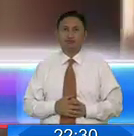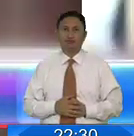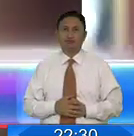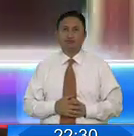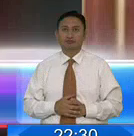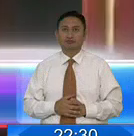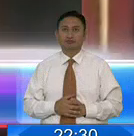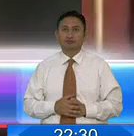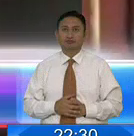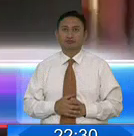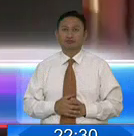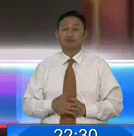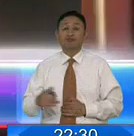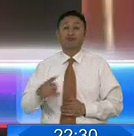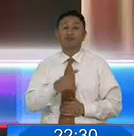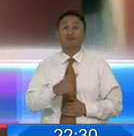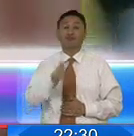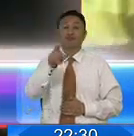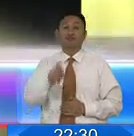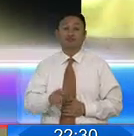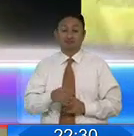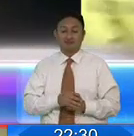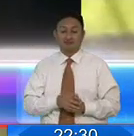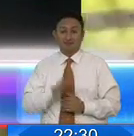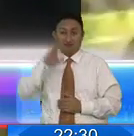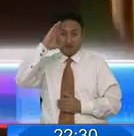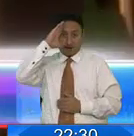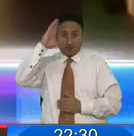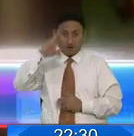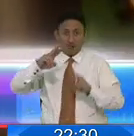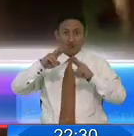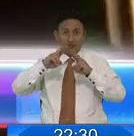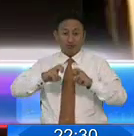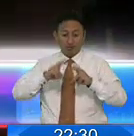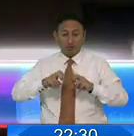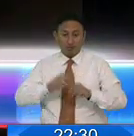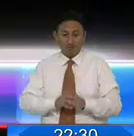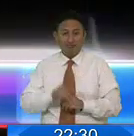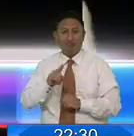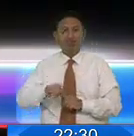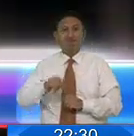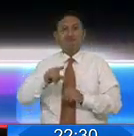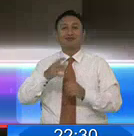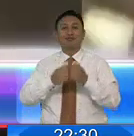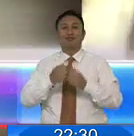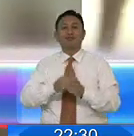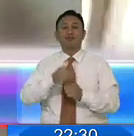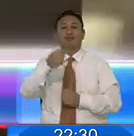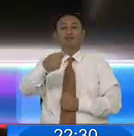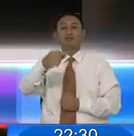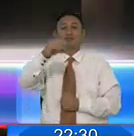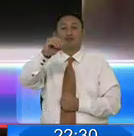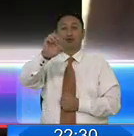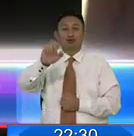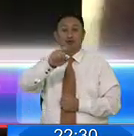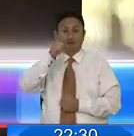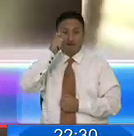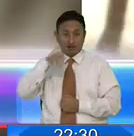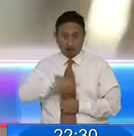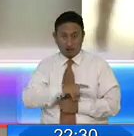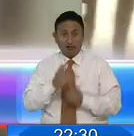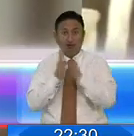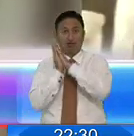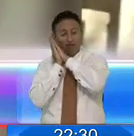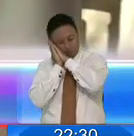al supuesto pornógrafo agentes de la unidad de investigación de delitos tecnológicos y fiscalía les sorprendieron dormidos